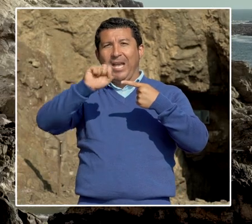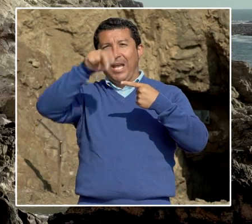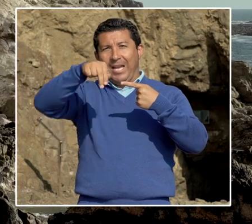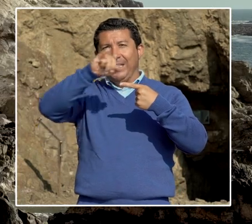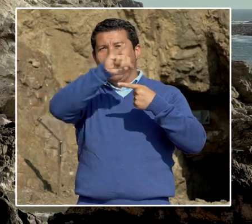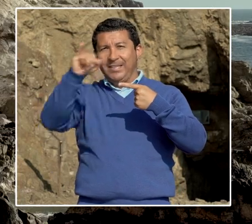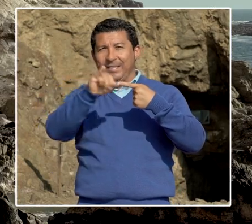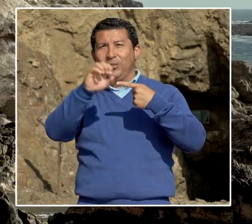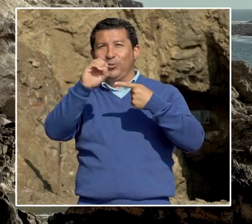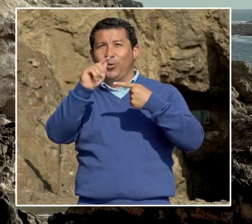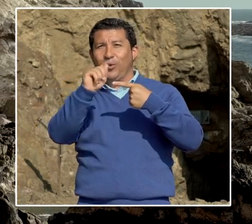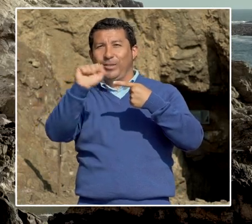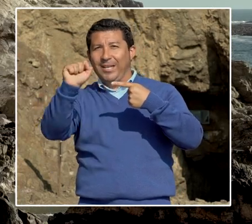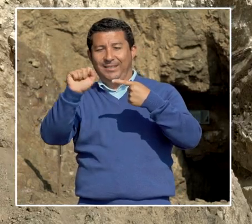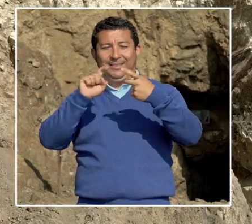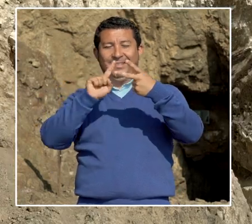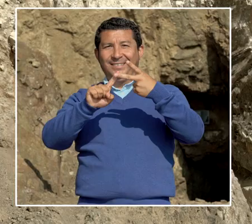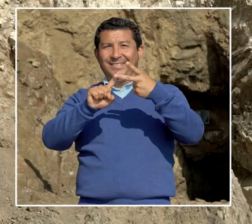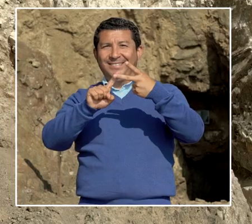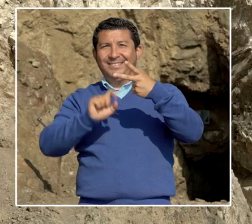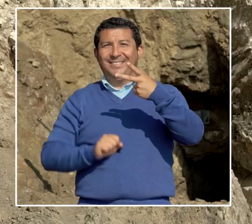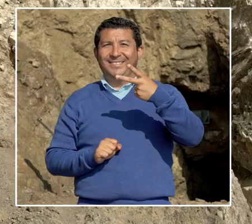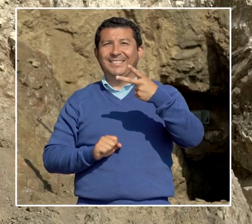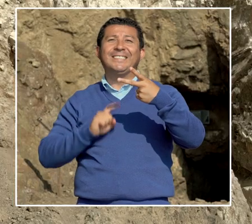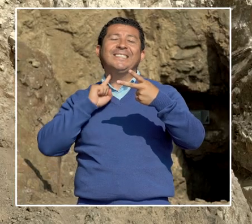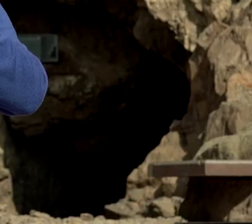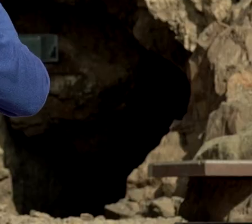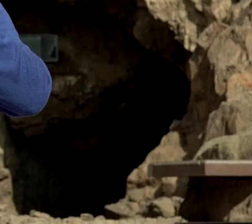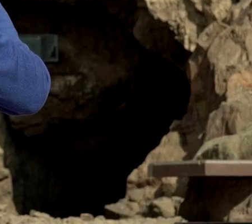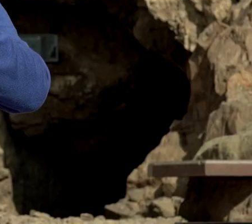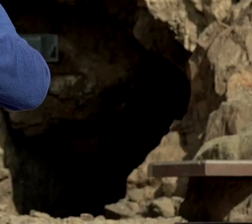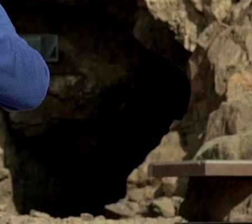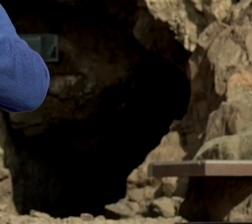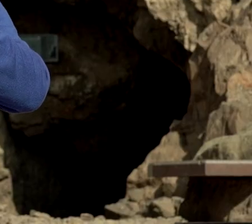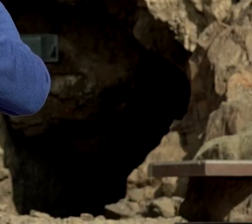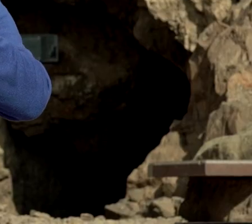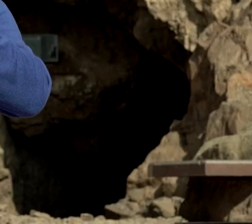de ansó está kieny